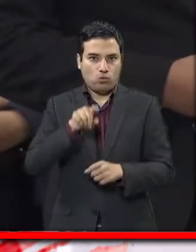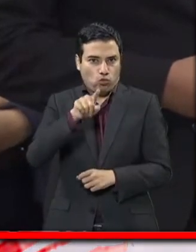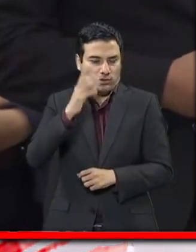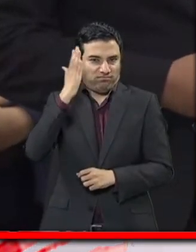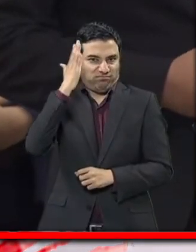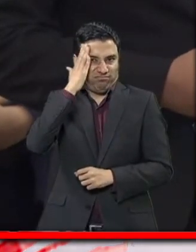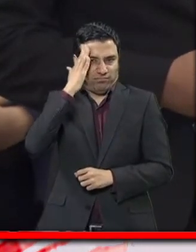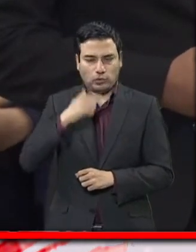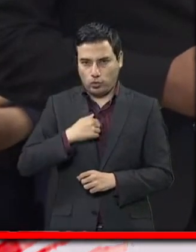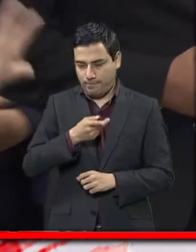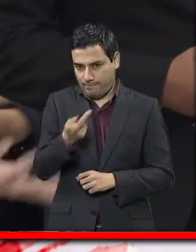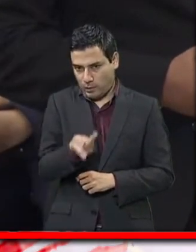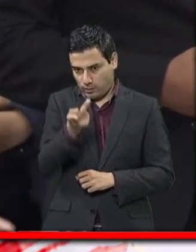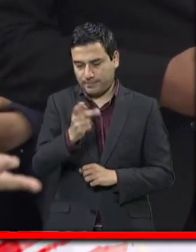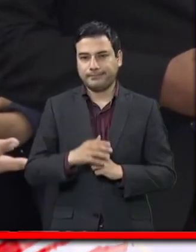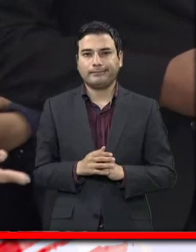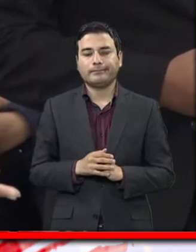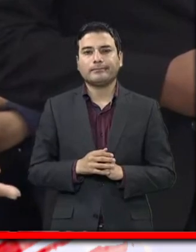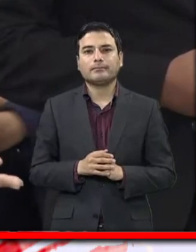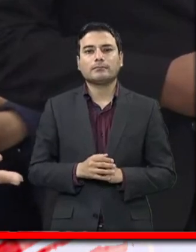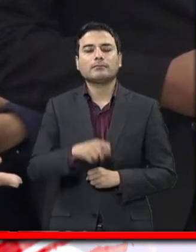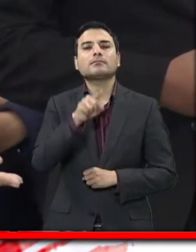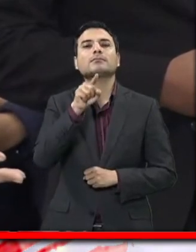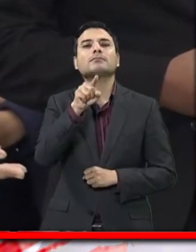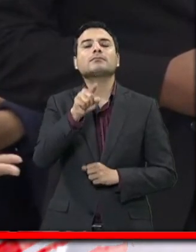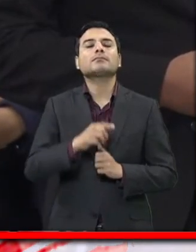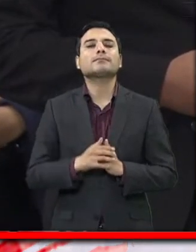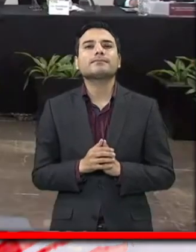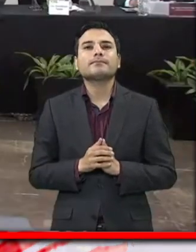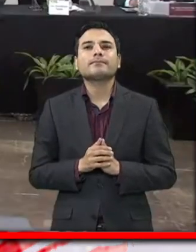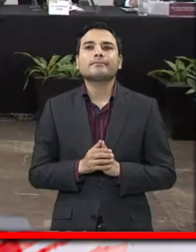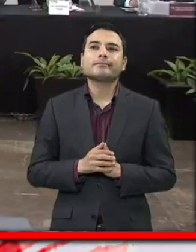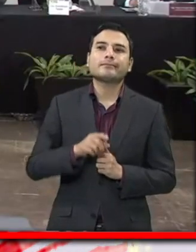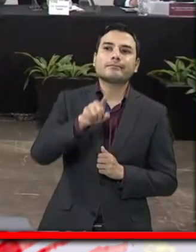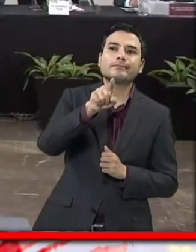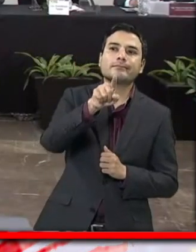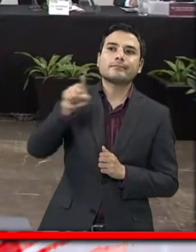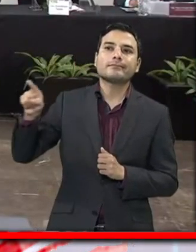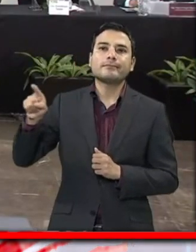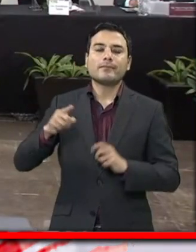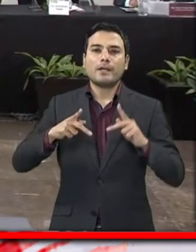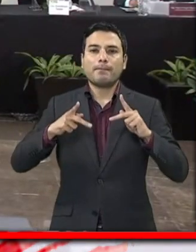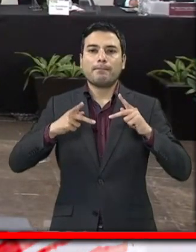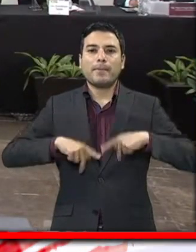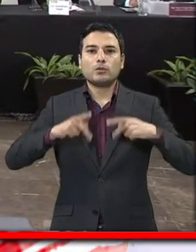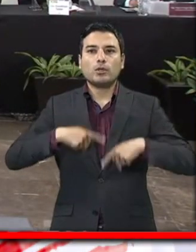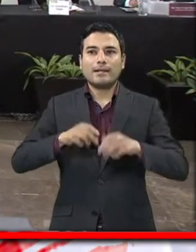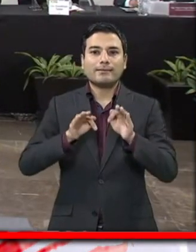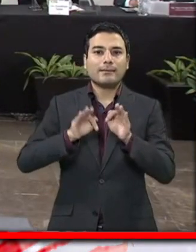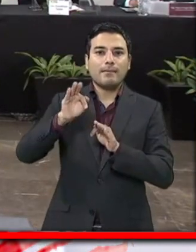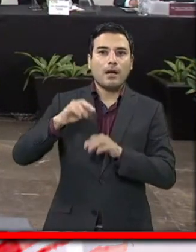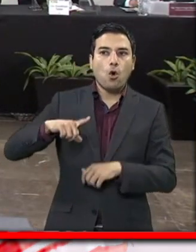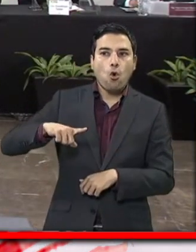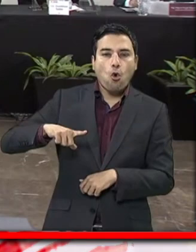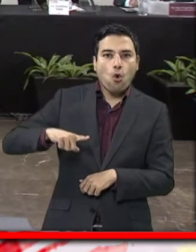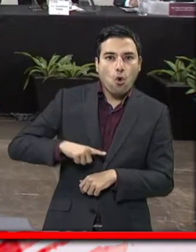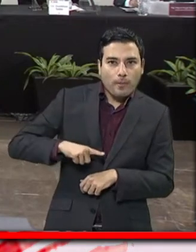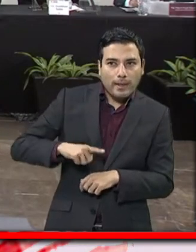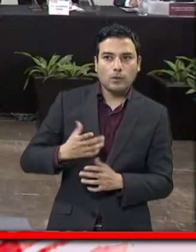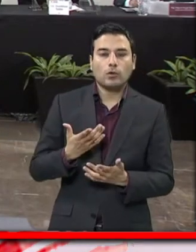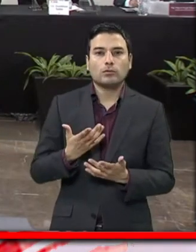cabeza preguntarle Qué mensaje le da a aquellos funcionarios de todo el país que se han visto afectados que siguen